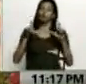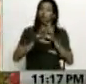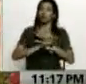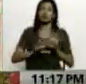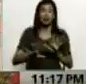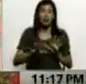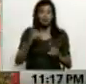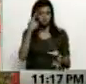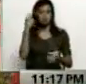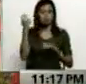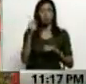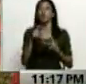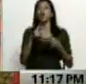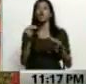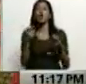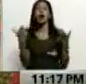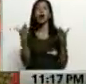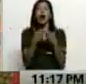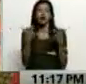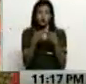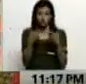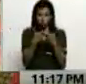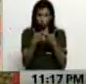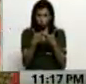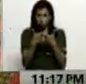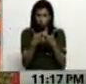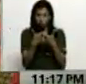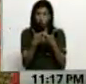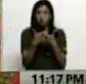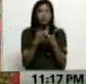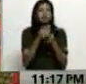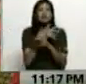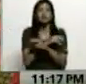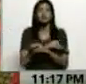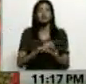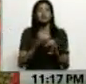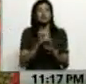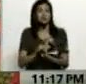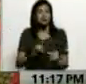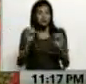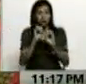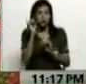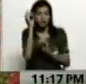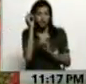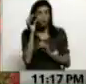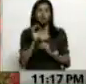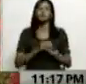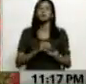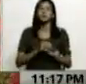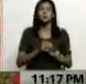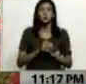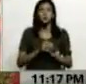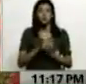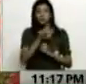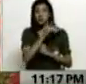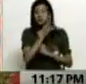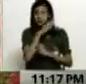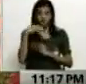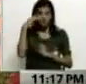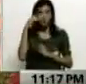foto donde se observa el juramento de no agresión las intrigas y lo muy acrel que estaba Mario violencia con alis